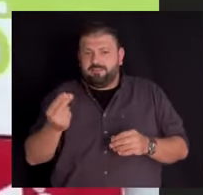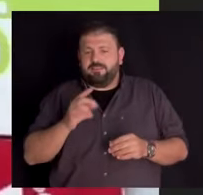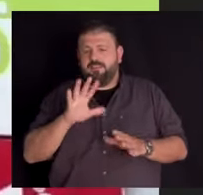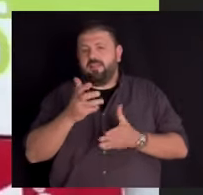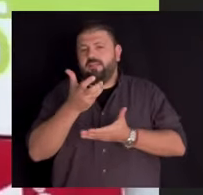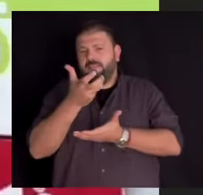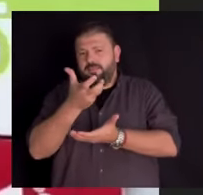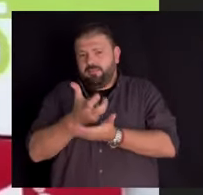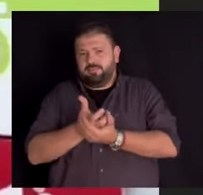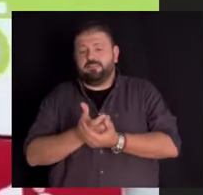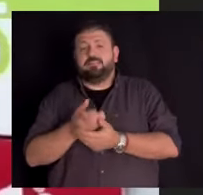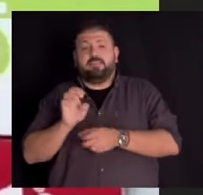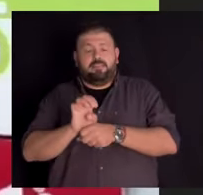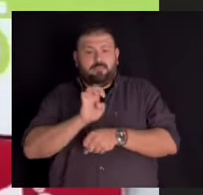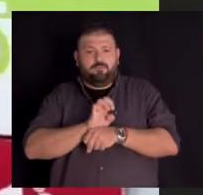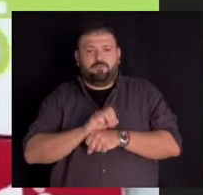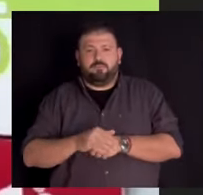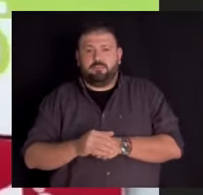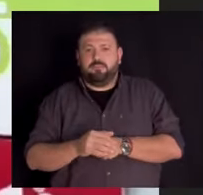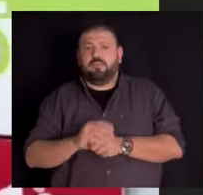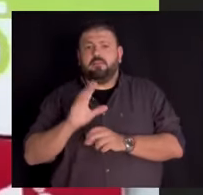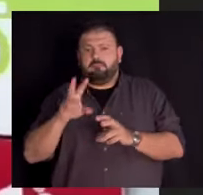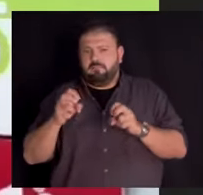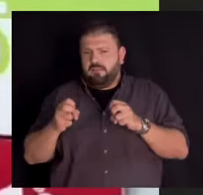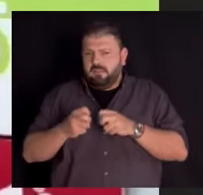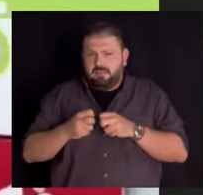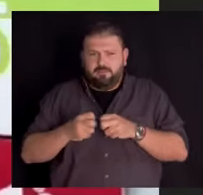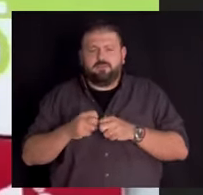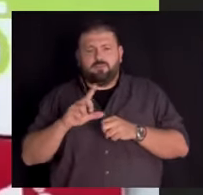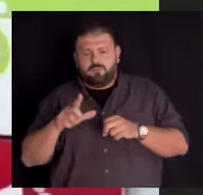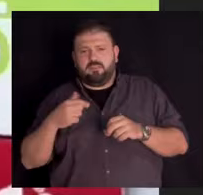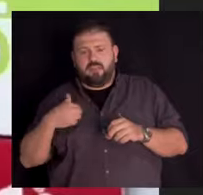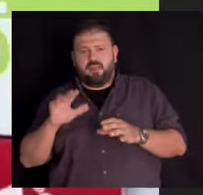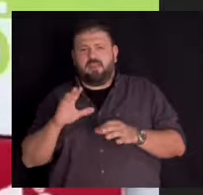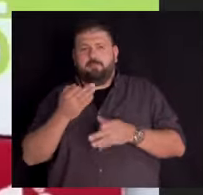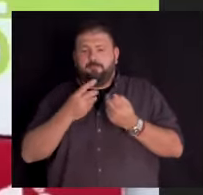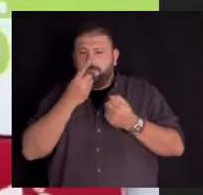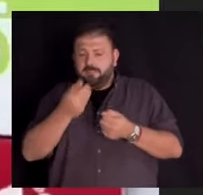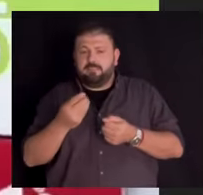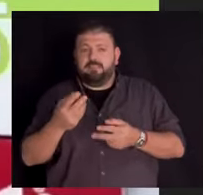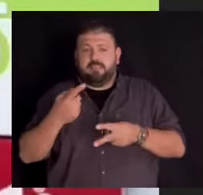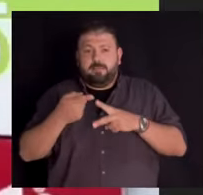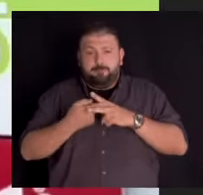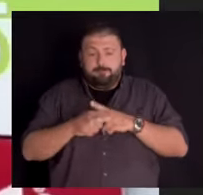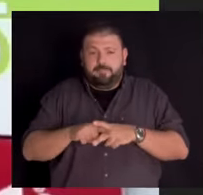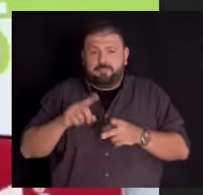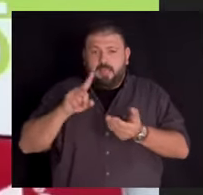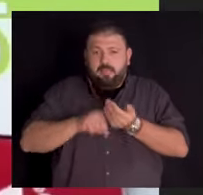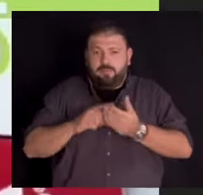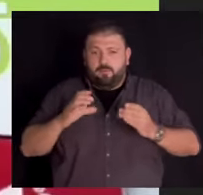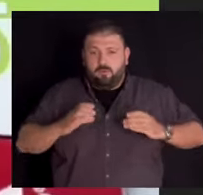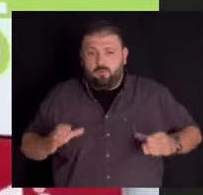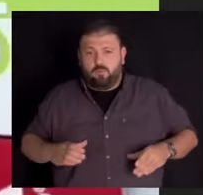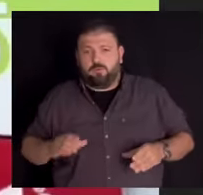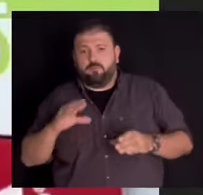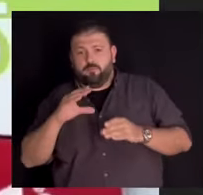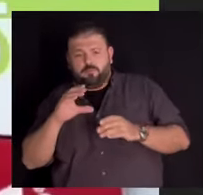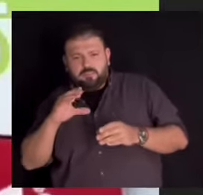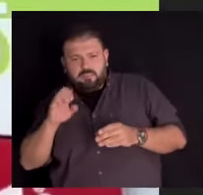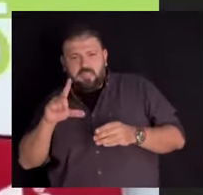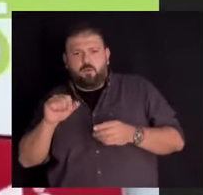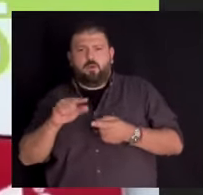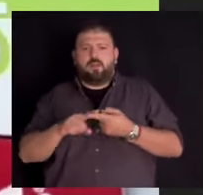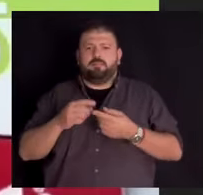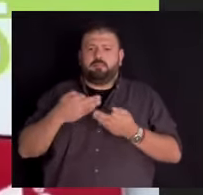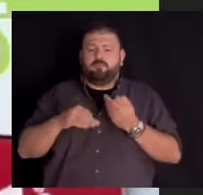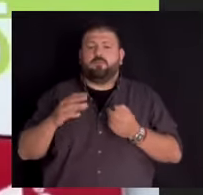descansar. Entonces, el sistema nervioso afecta al sistema endocrino y se producen hormonas. Por ejemplo, hay algunas cosas que se producen en